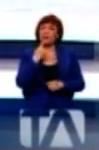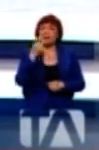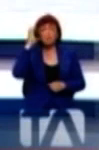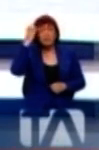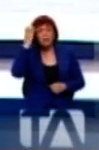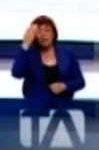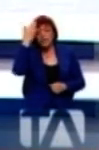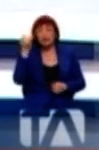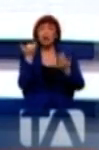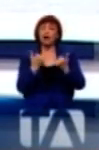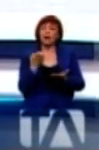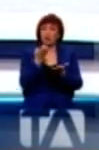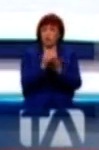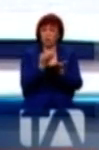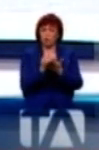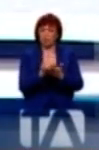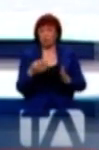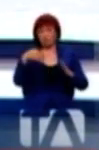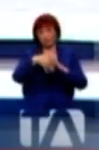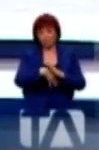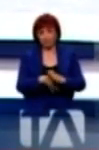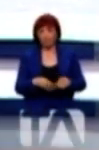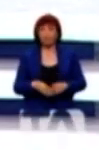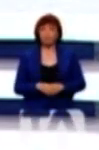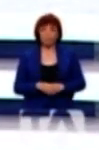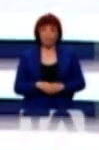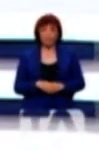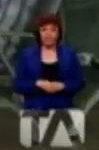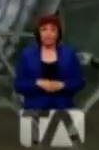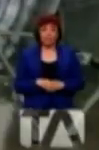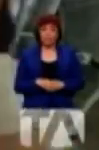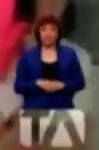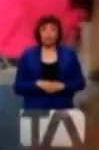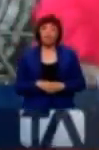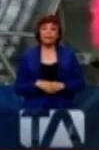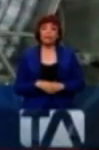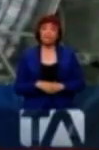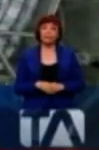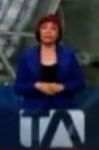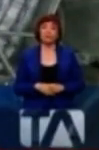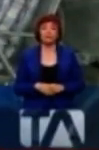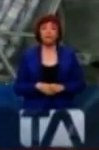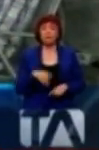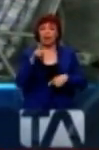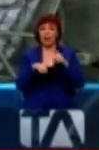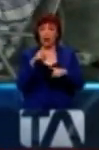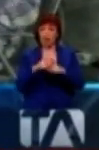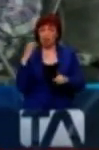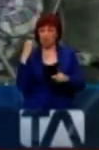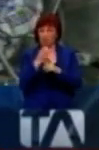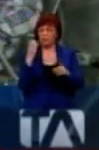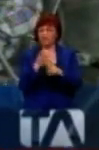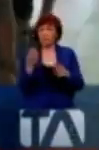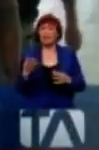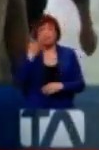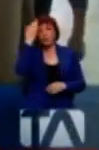preocupación por el estado económico y administrativo de la empresa. Malestar y reclamos generó la cancelación de un vuelo